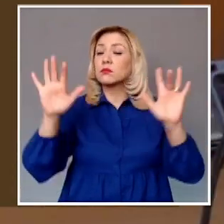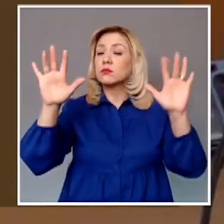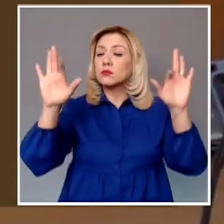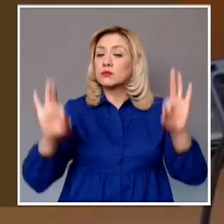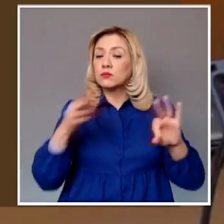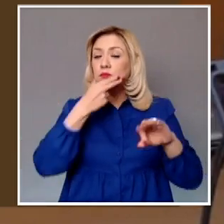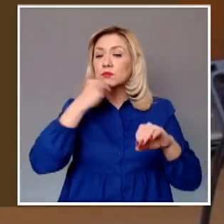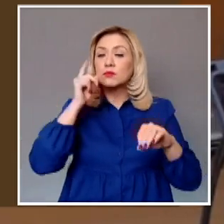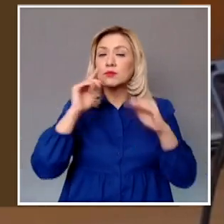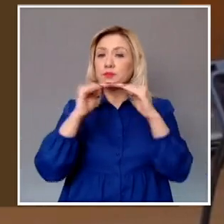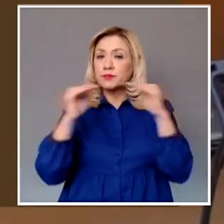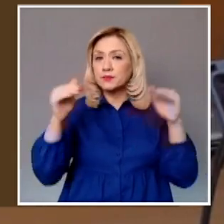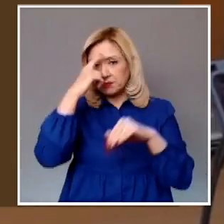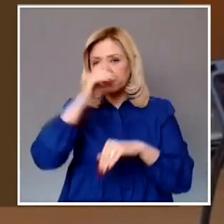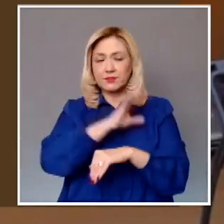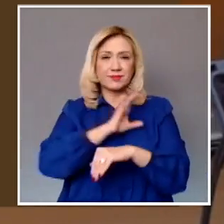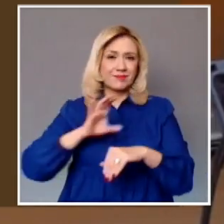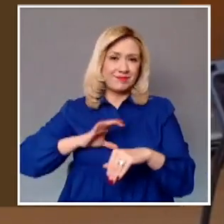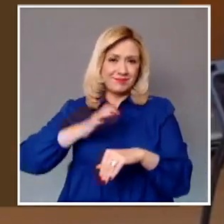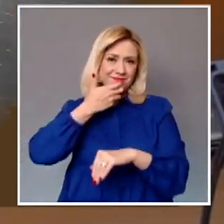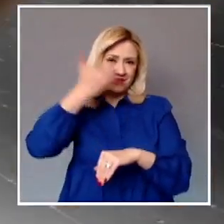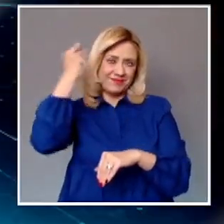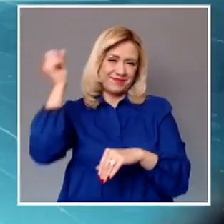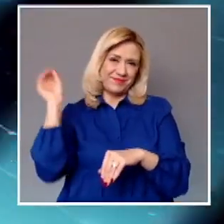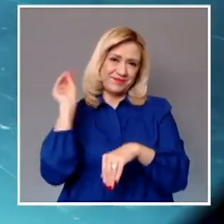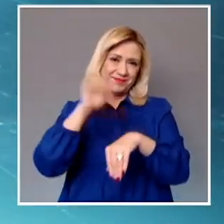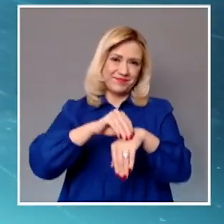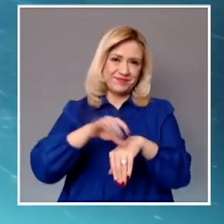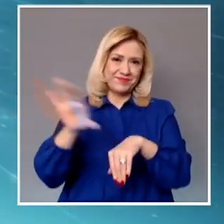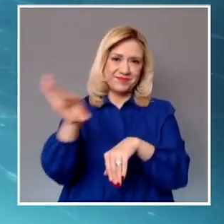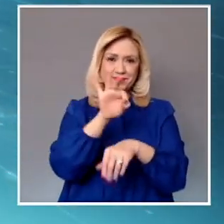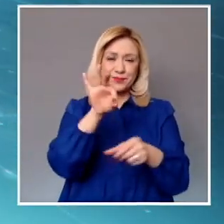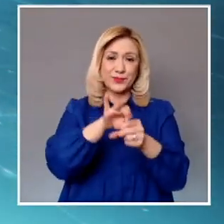candidatos a cargos de elección en Querétaro.